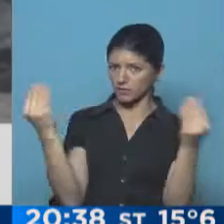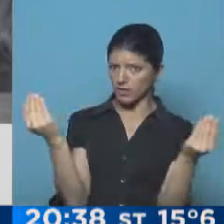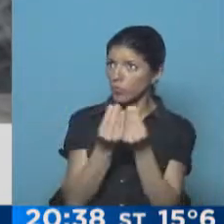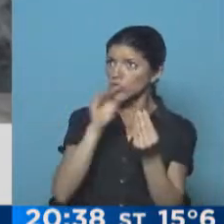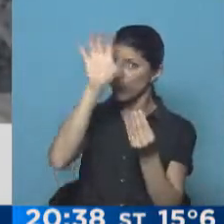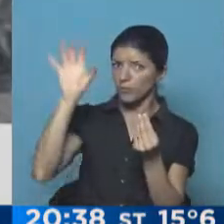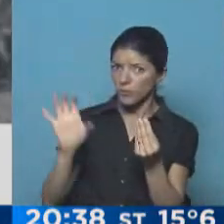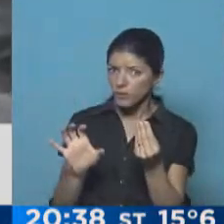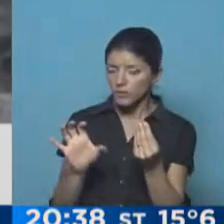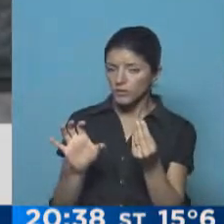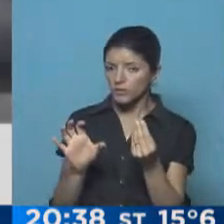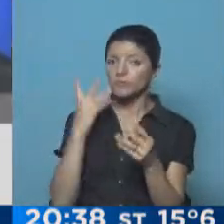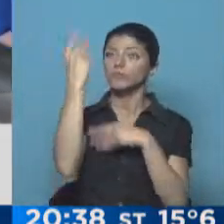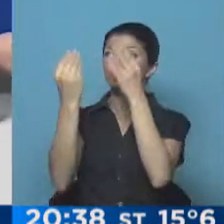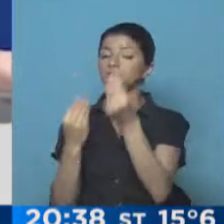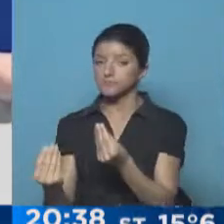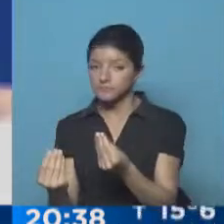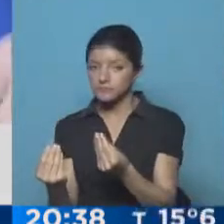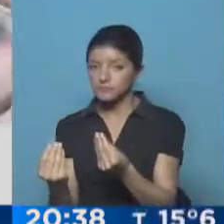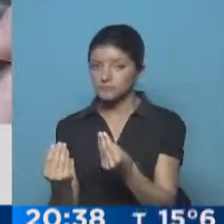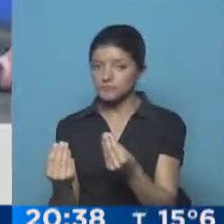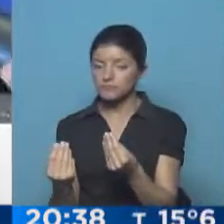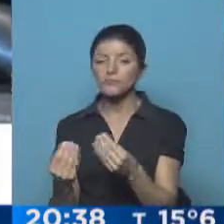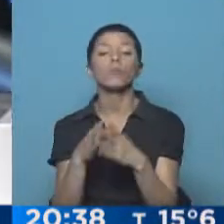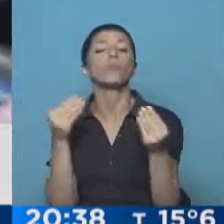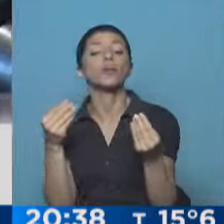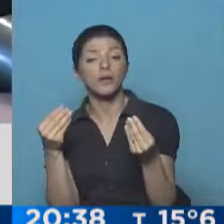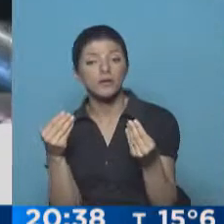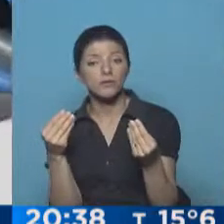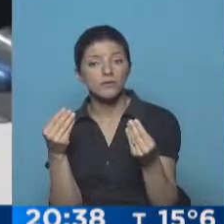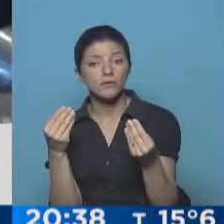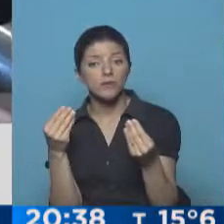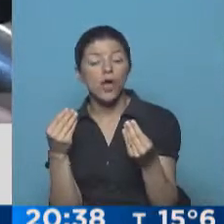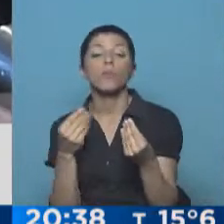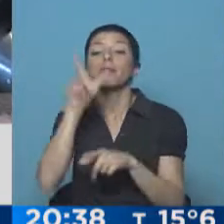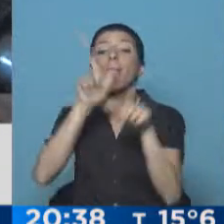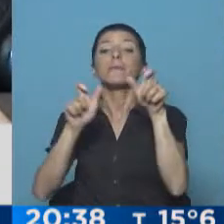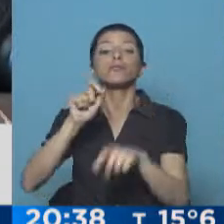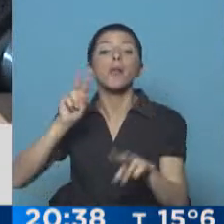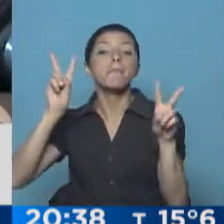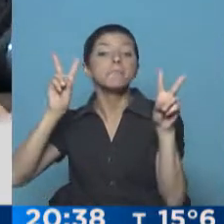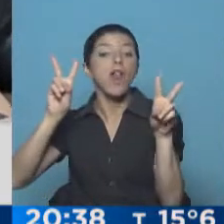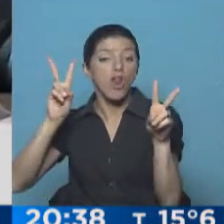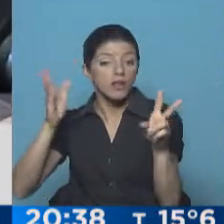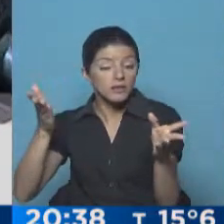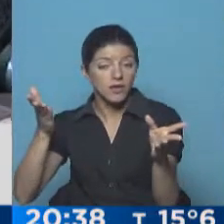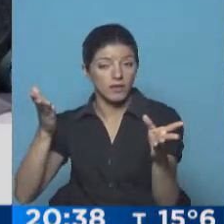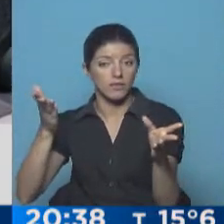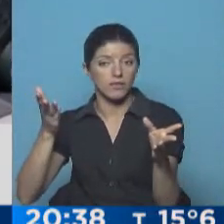país. ¿Y por qué? De ese apoyo de gente de otros sectores. Porque los peronistas de